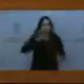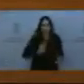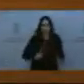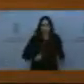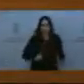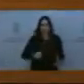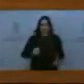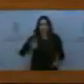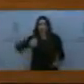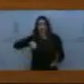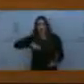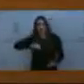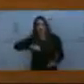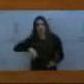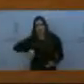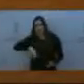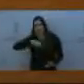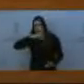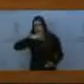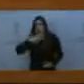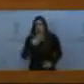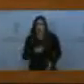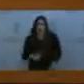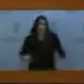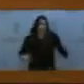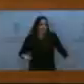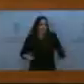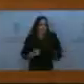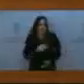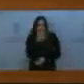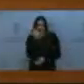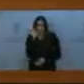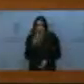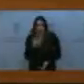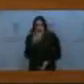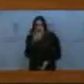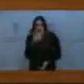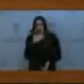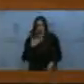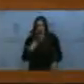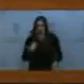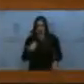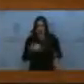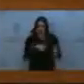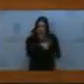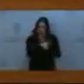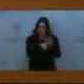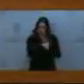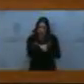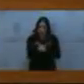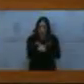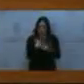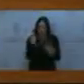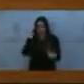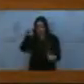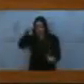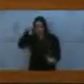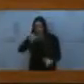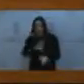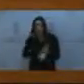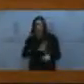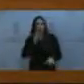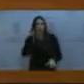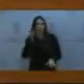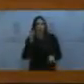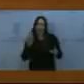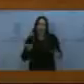poco les puedo decir que no sepan y que no conozcan sobre cuál ha sido la gestión a lo largo de estos años y, en